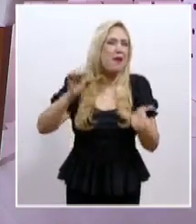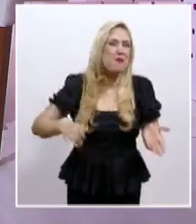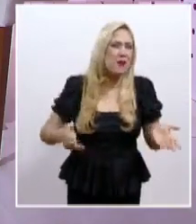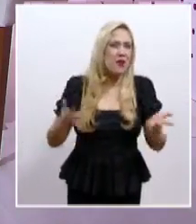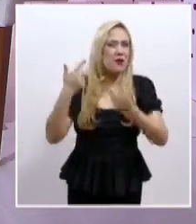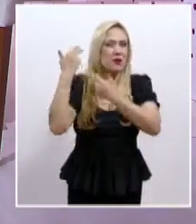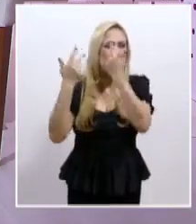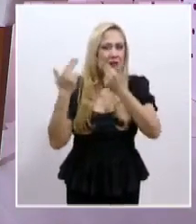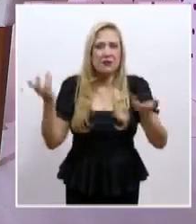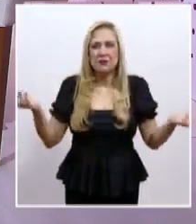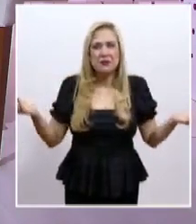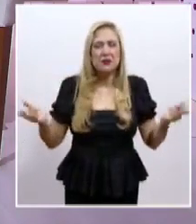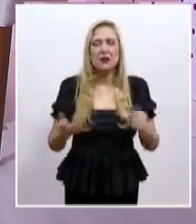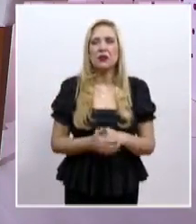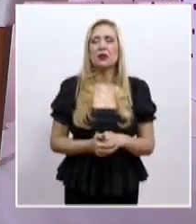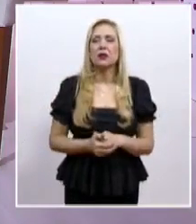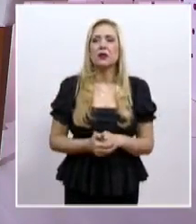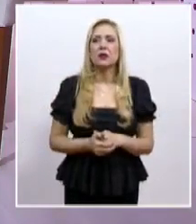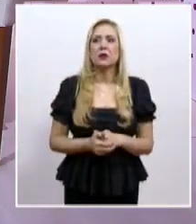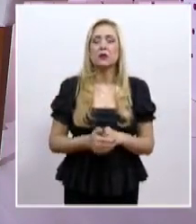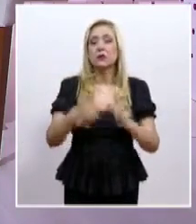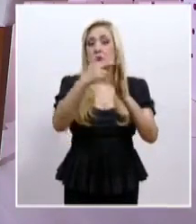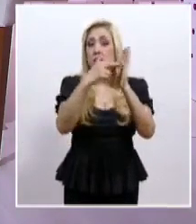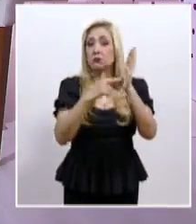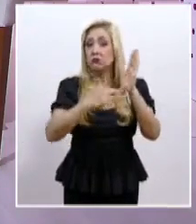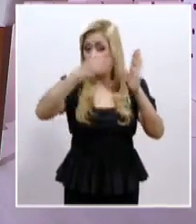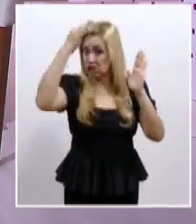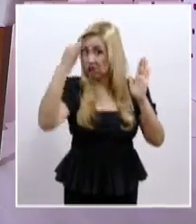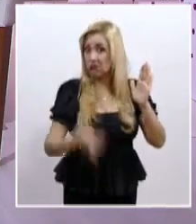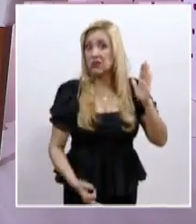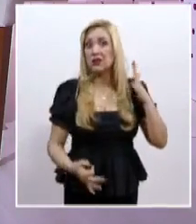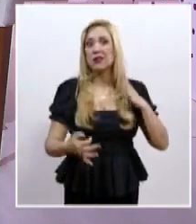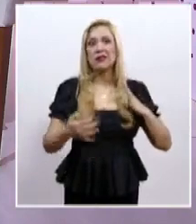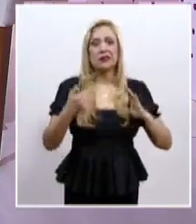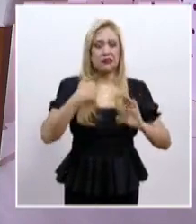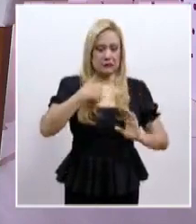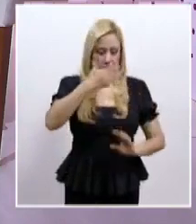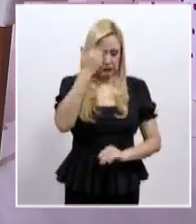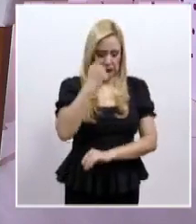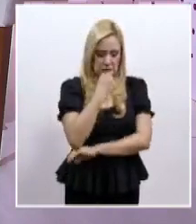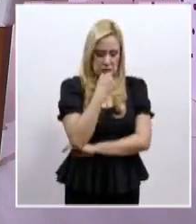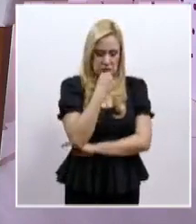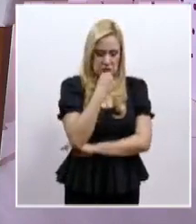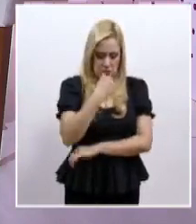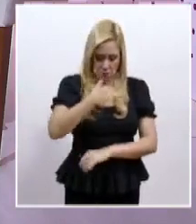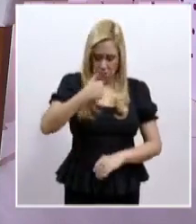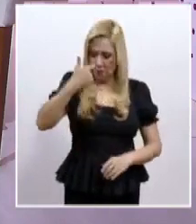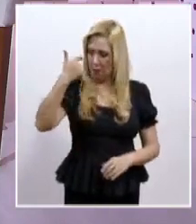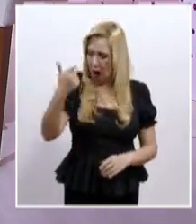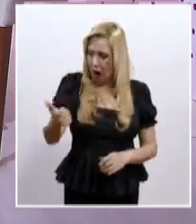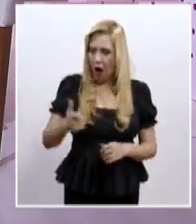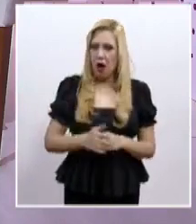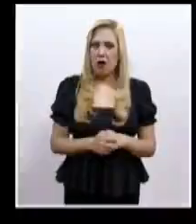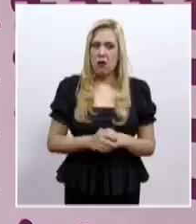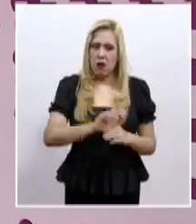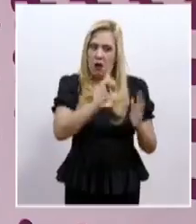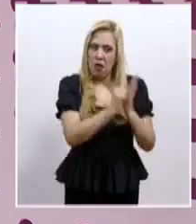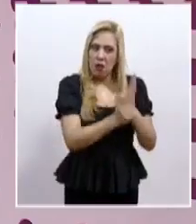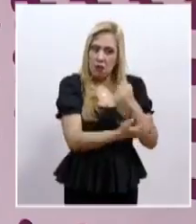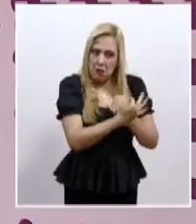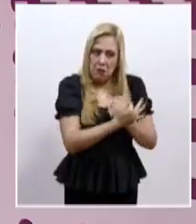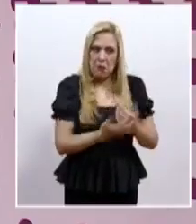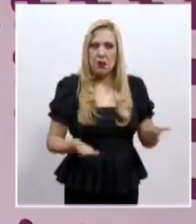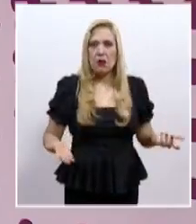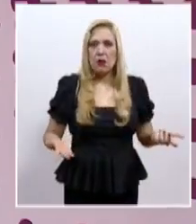certeza de que las normas se van a aplicar correctamente, si tengo que dar dinero para esto, o sea, si